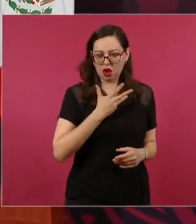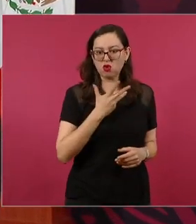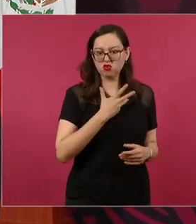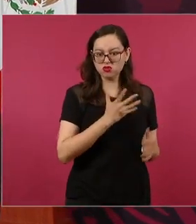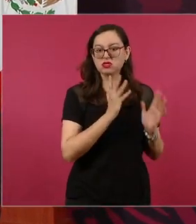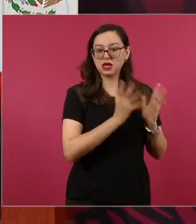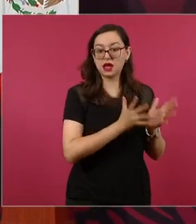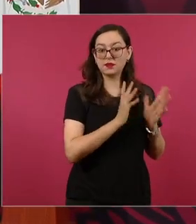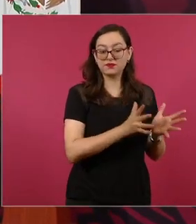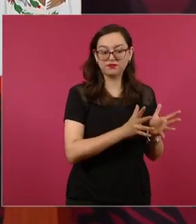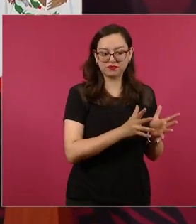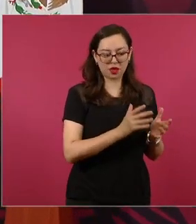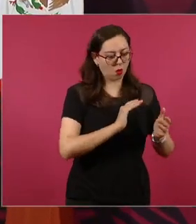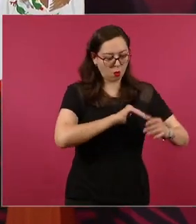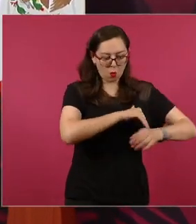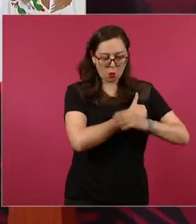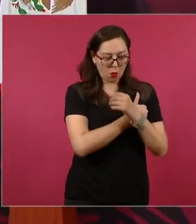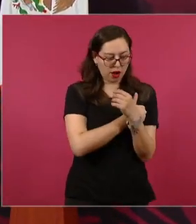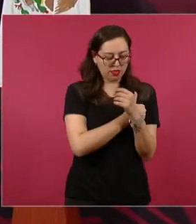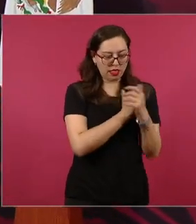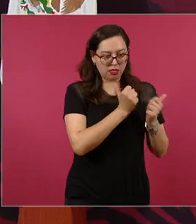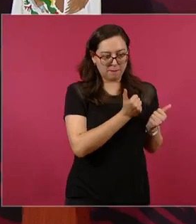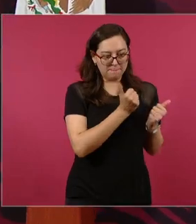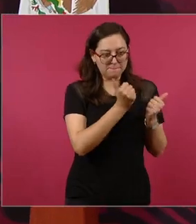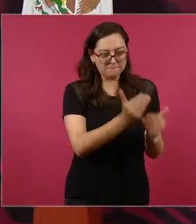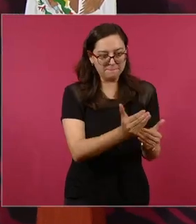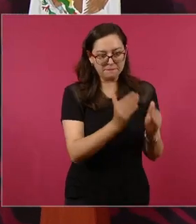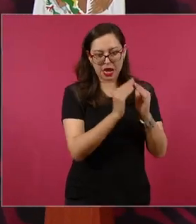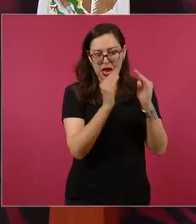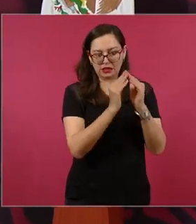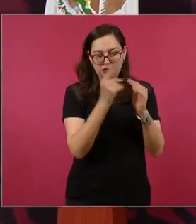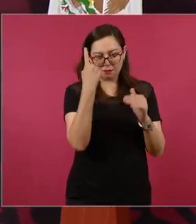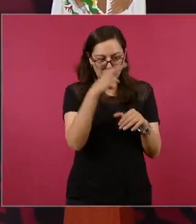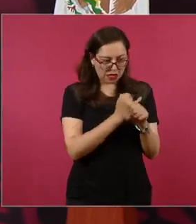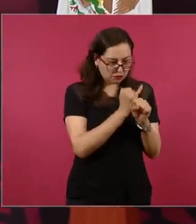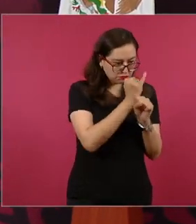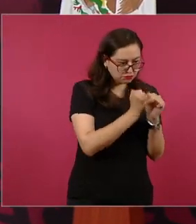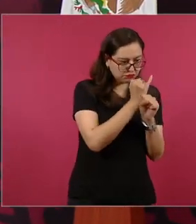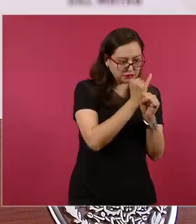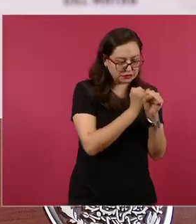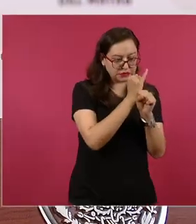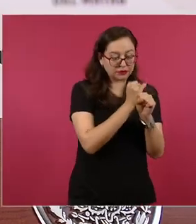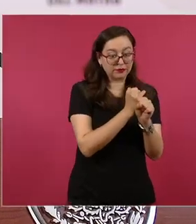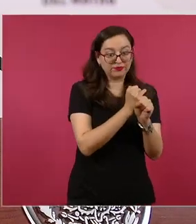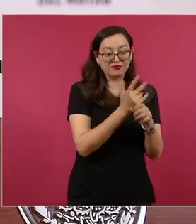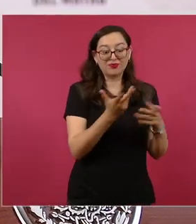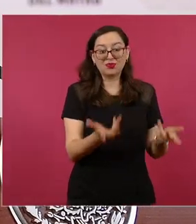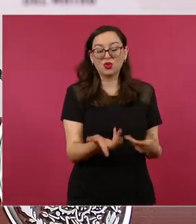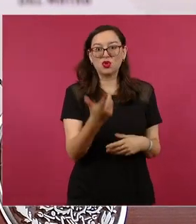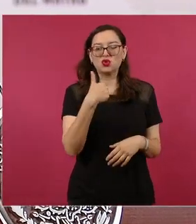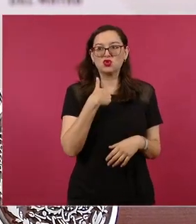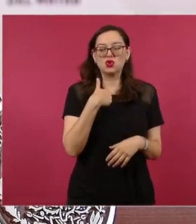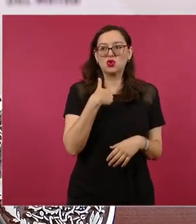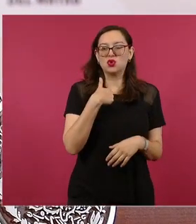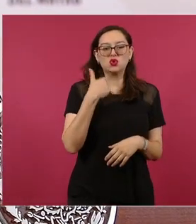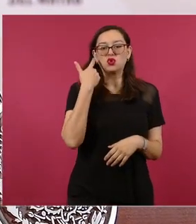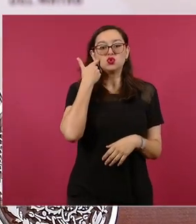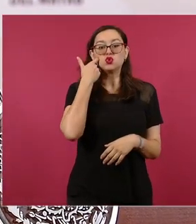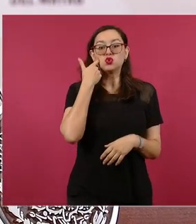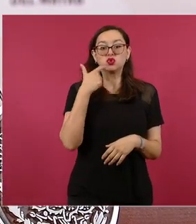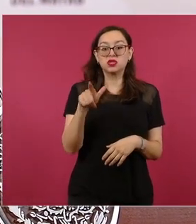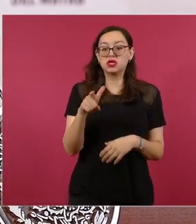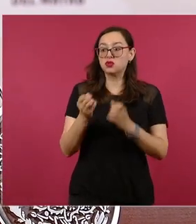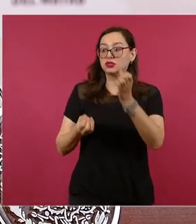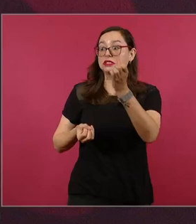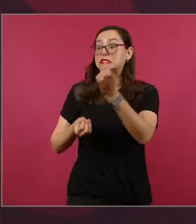biblioteca y que me tomen una foto, no. Va a ser muy difícil que me deje tomar